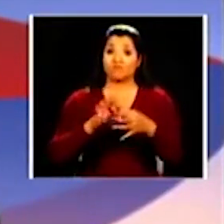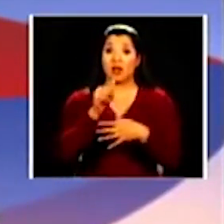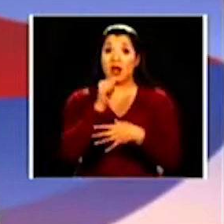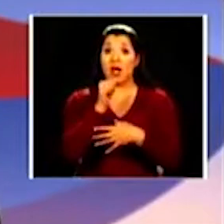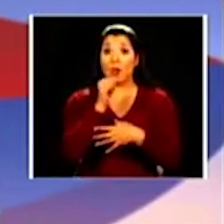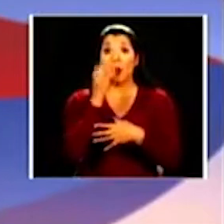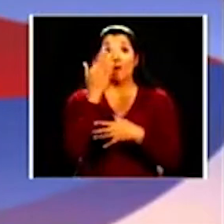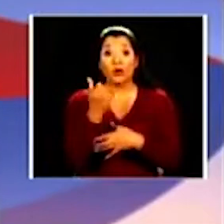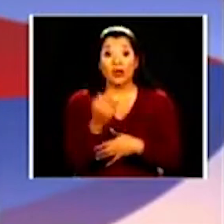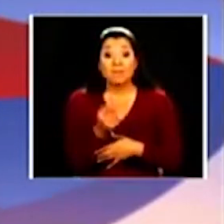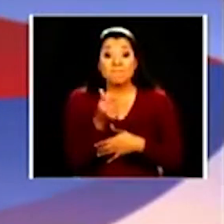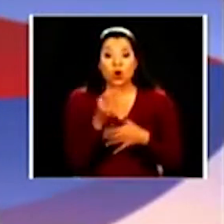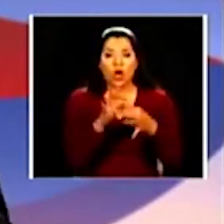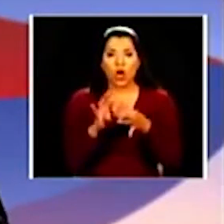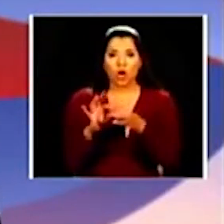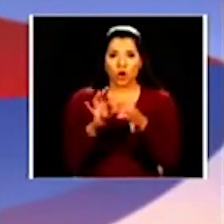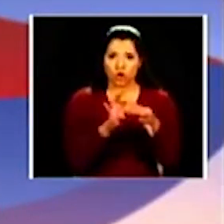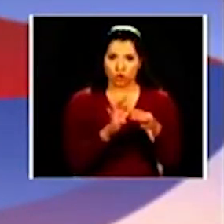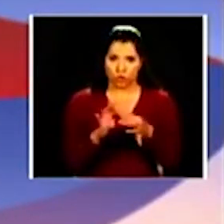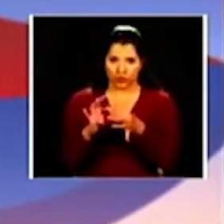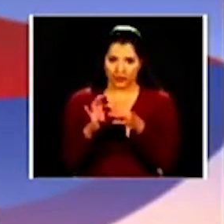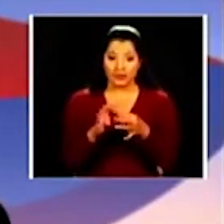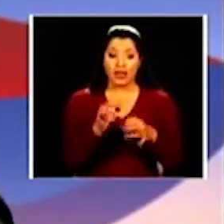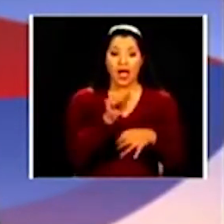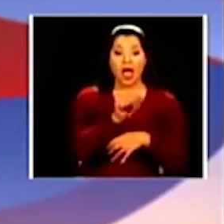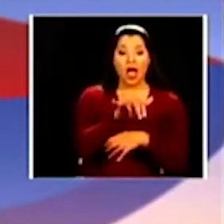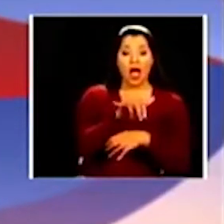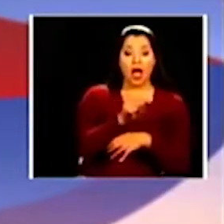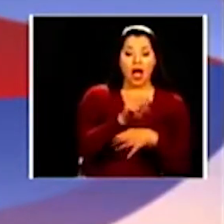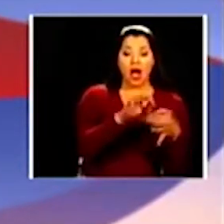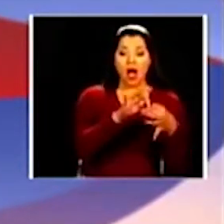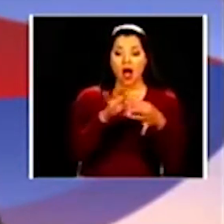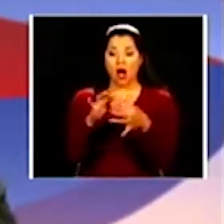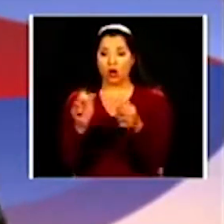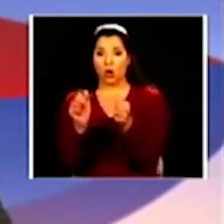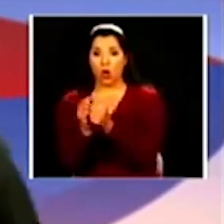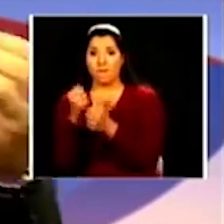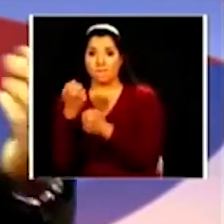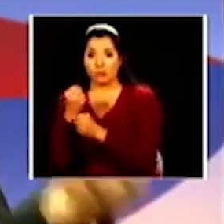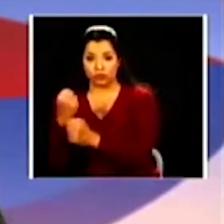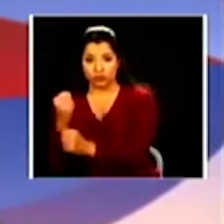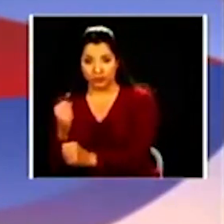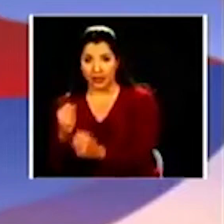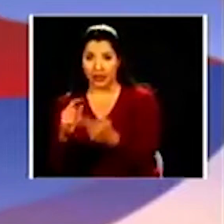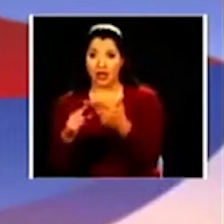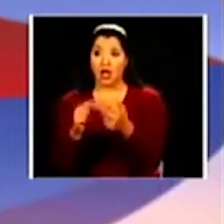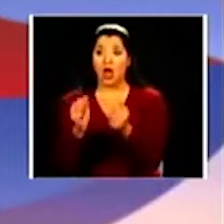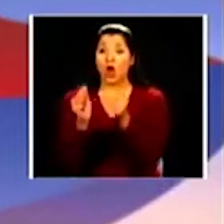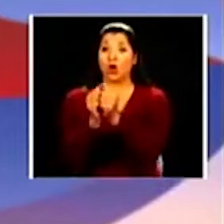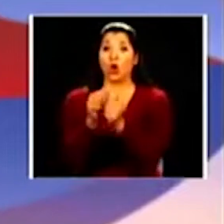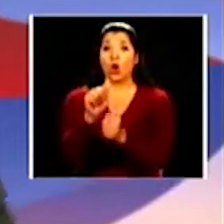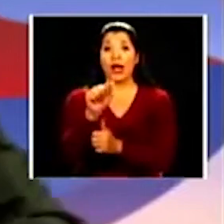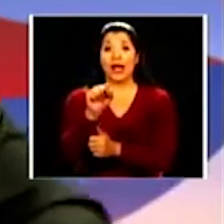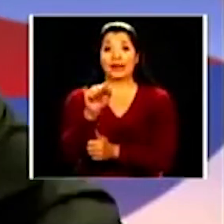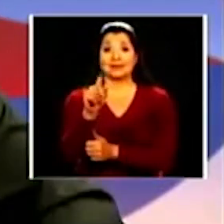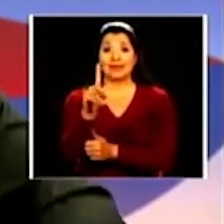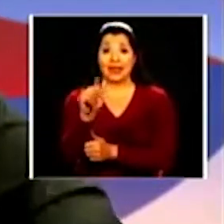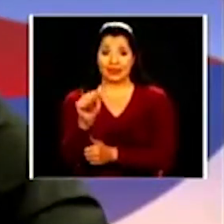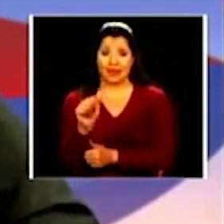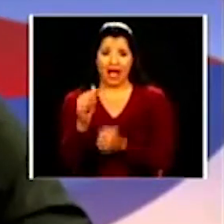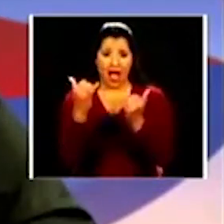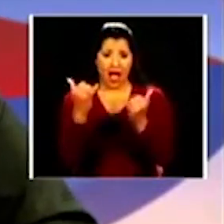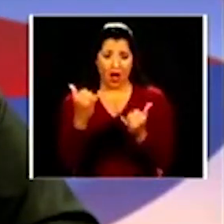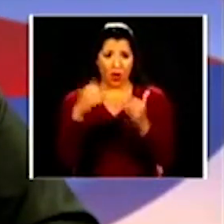poca coordinación que existe entre acueductos y alcantarillados, con las municipalidades, con las asadas. En este momento hay en el